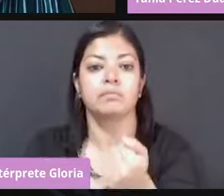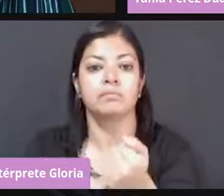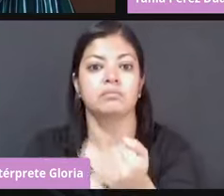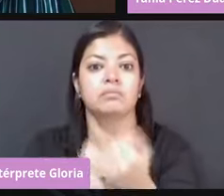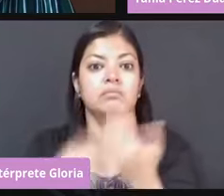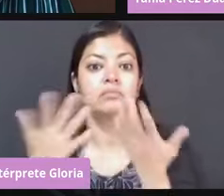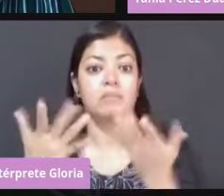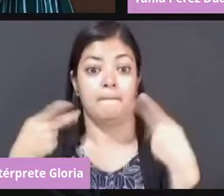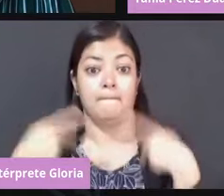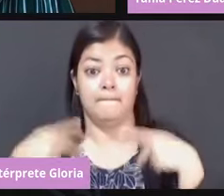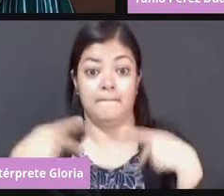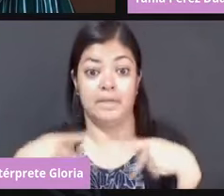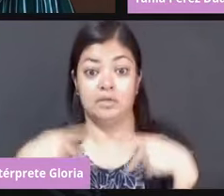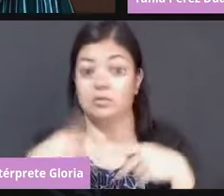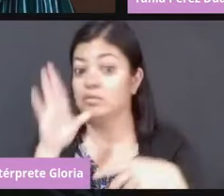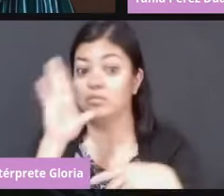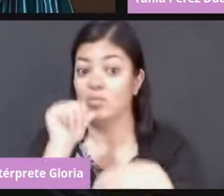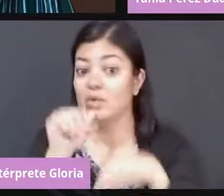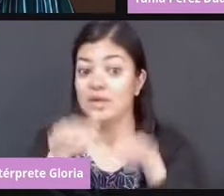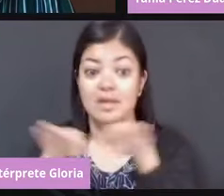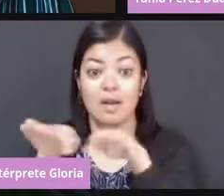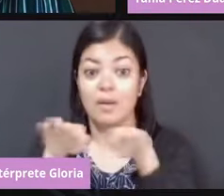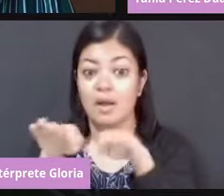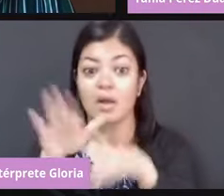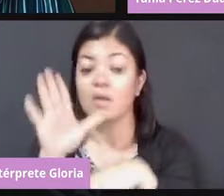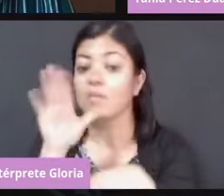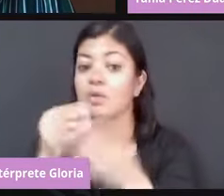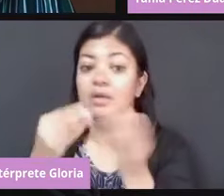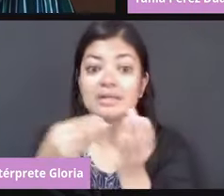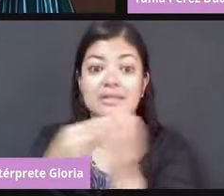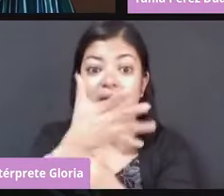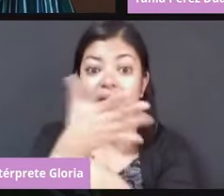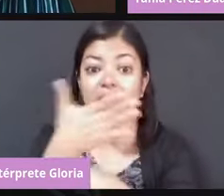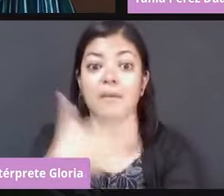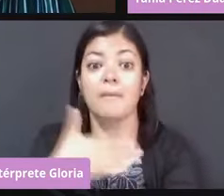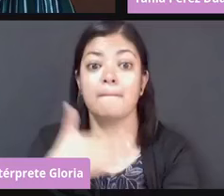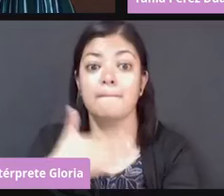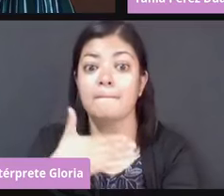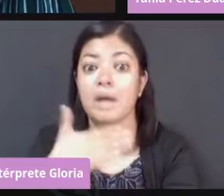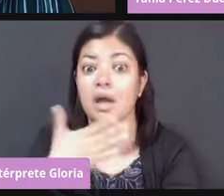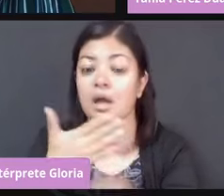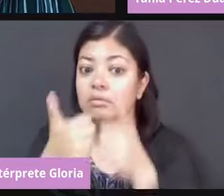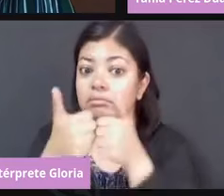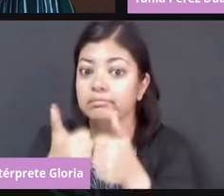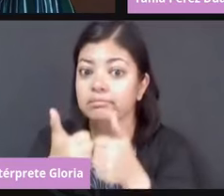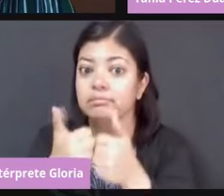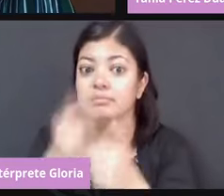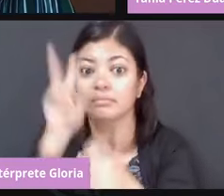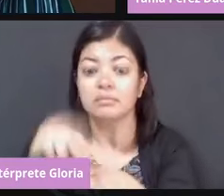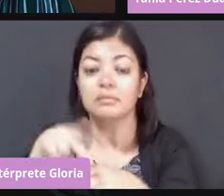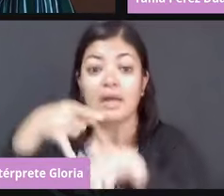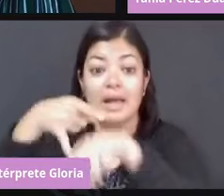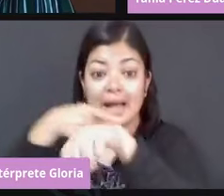la persona no puede trabajar, no puede salir del baño muchas veces, no puede realmente ponerse un calcetín, no puede manejar, no puede abrir